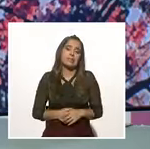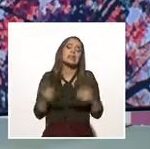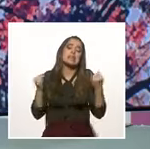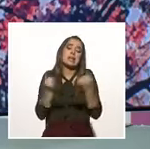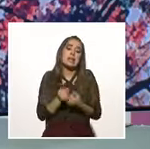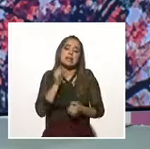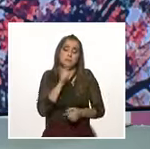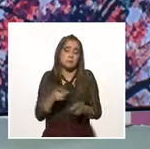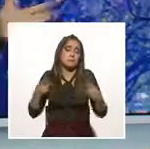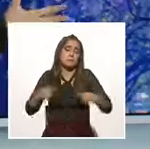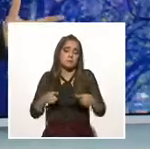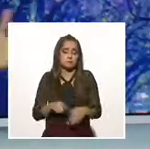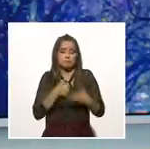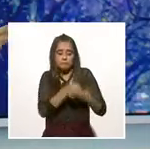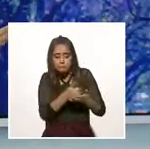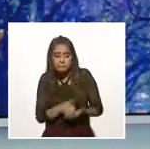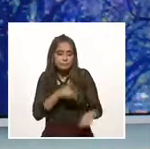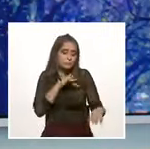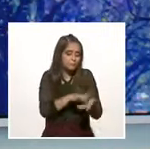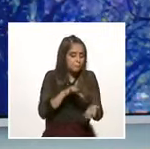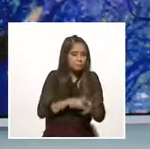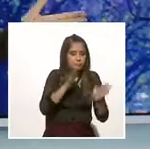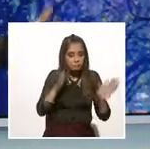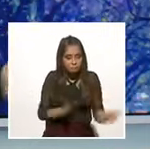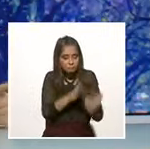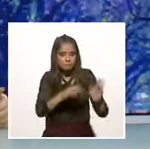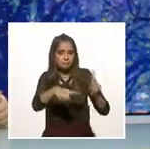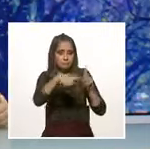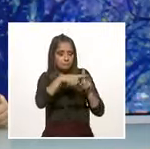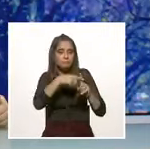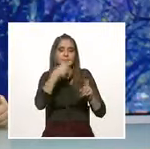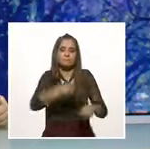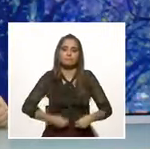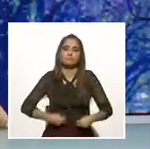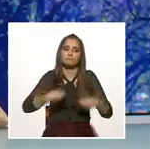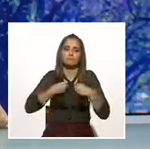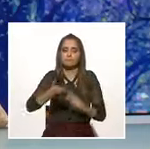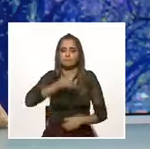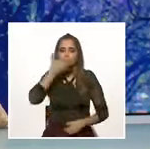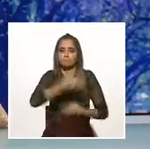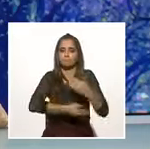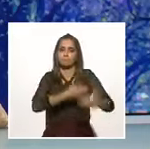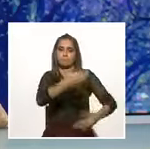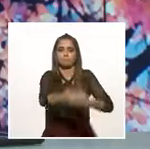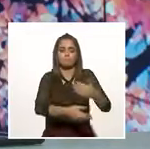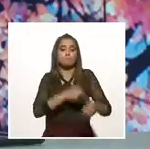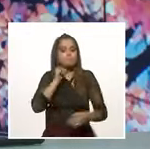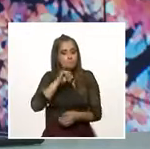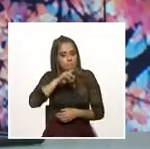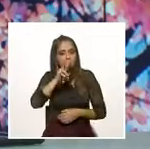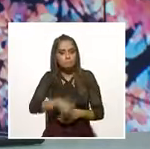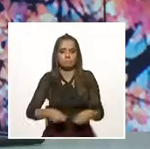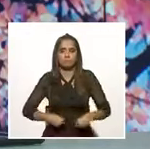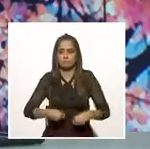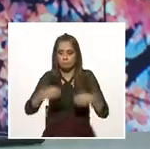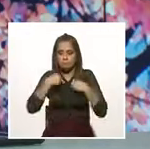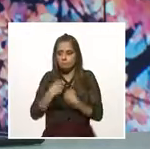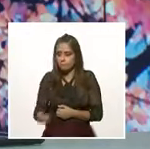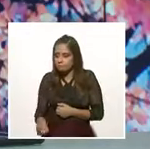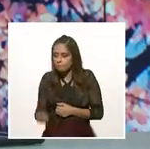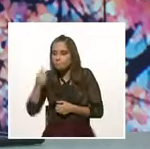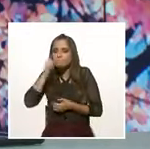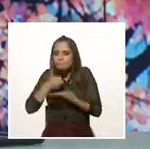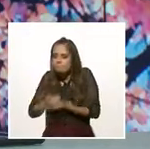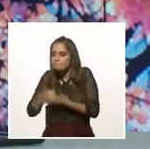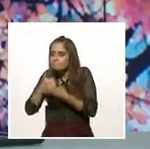tiene eso y que lo hace como una causa de vida. Exacto, y a veces nacen con ello y lo van fortaleciendo a lo largo del tiempo y de